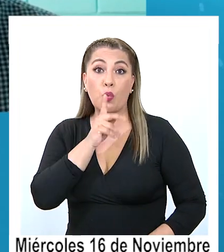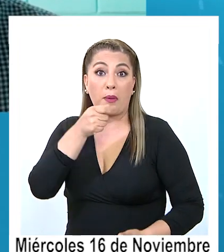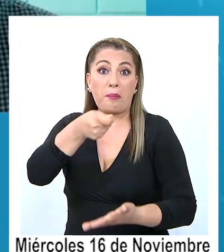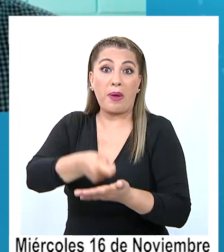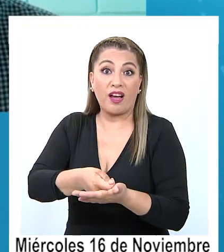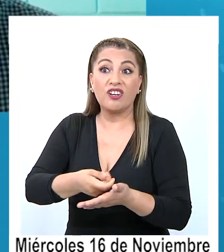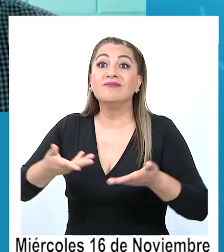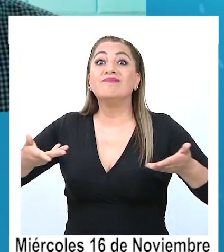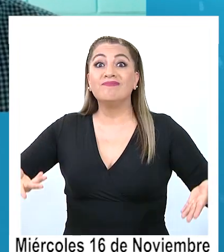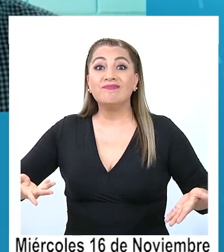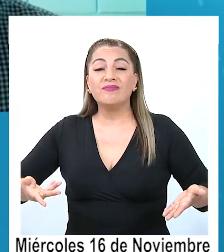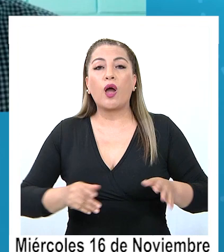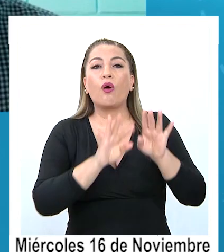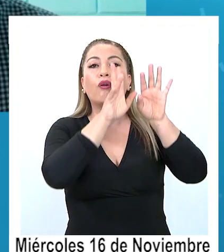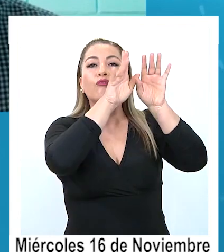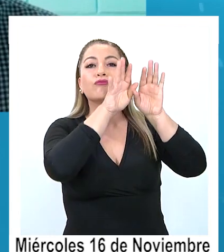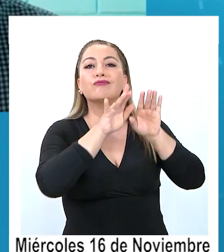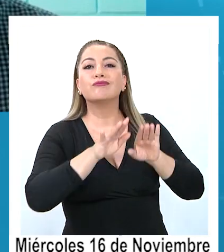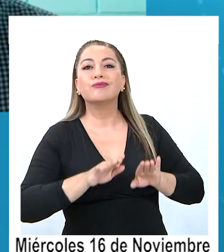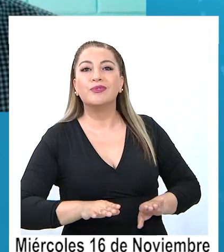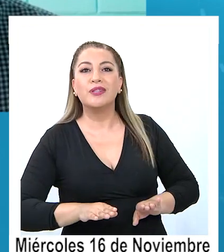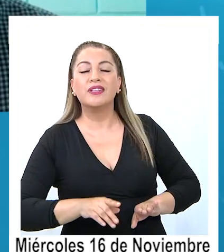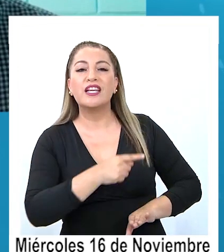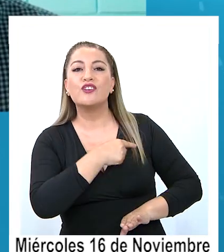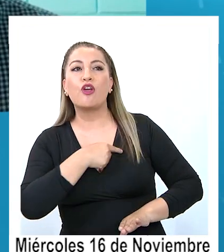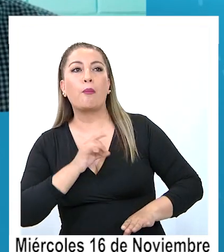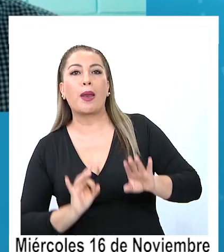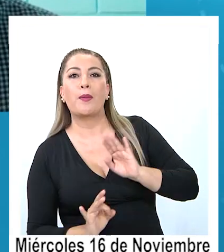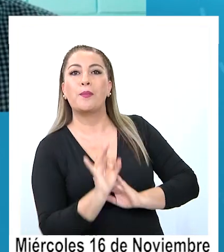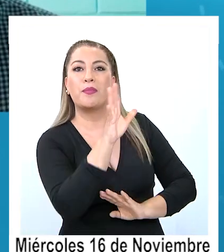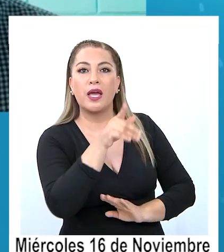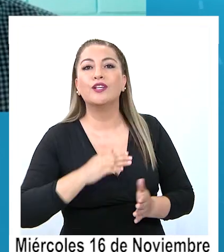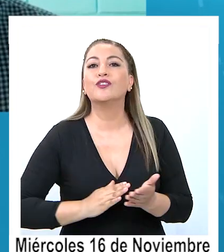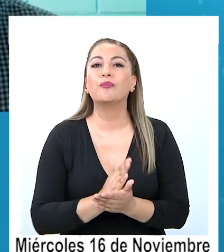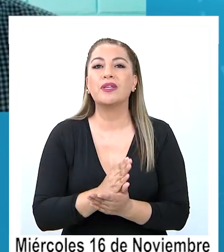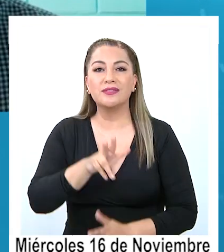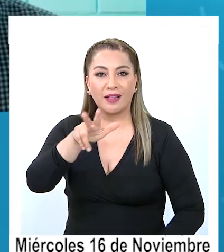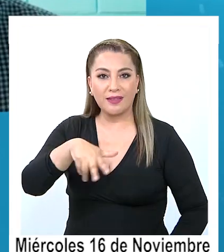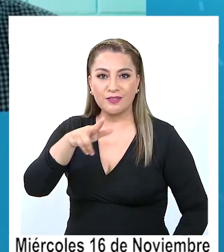¿cierto?, ingresen al Registro Nacional de Deudores que entra en vigencia ahora el